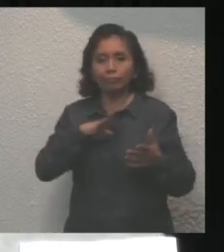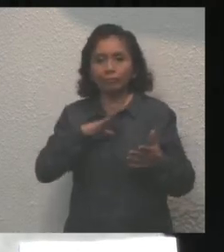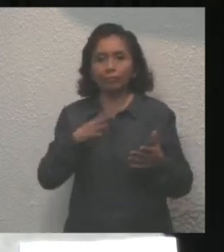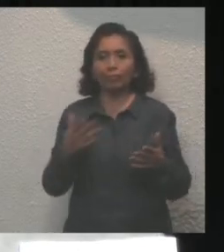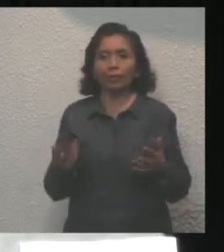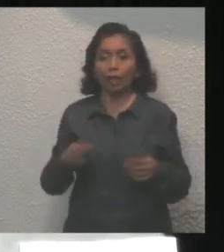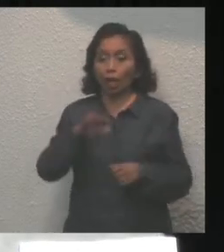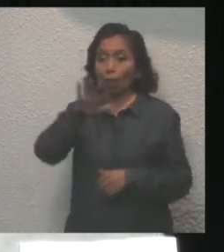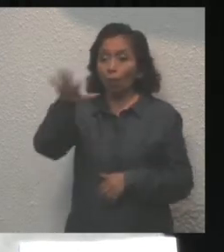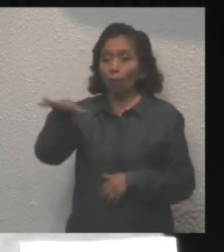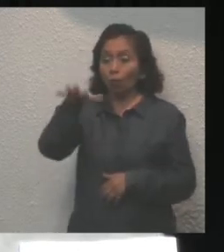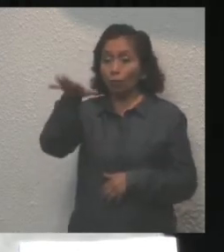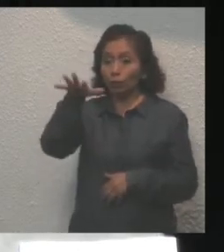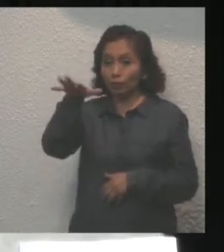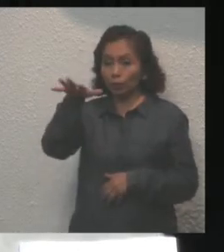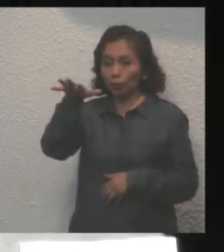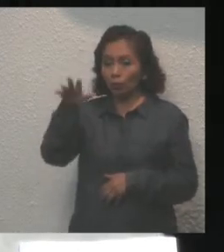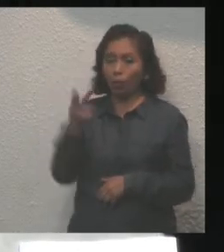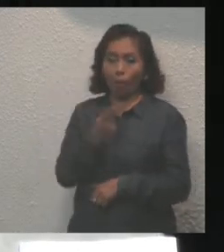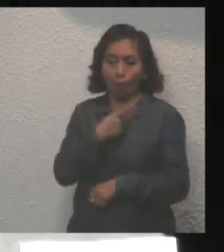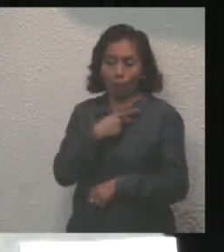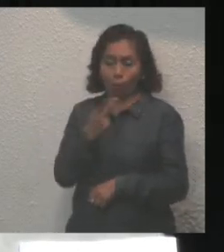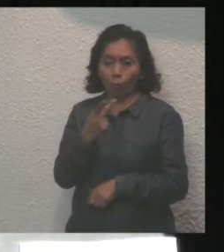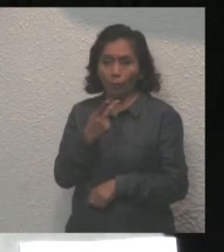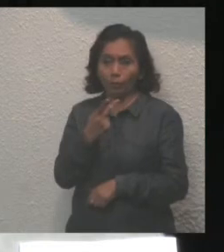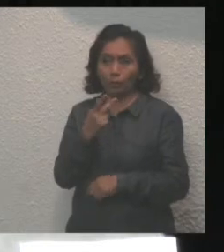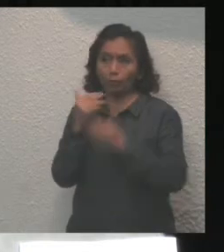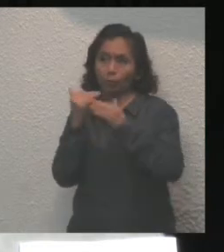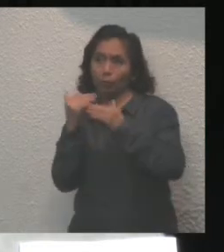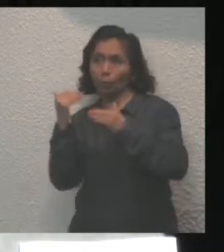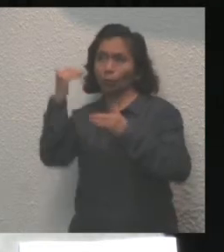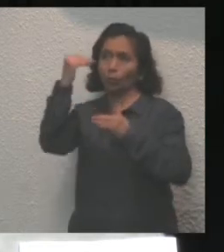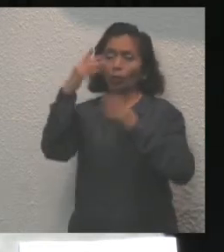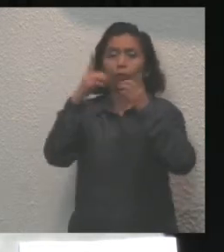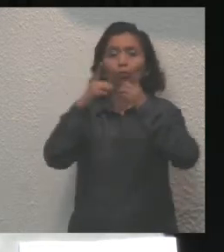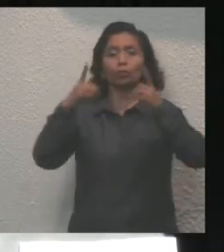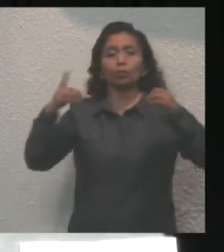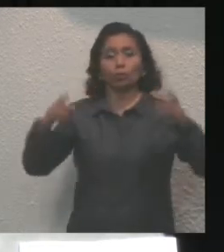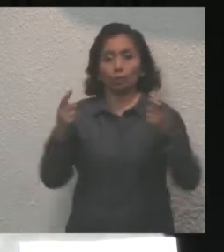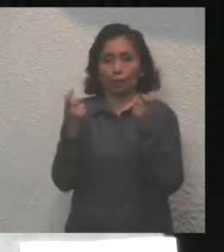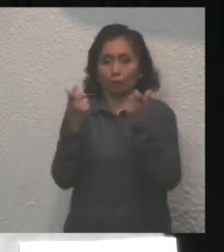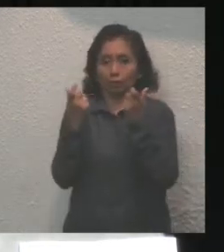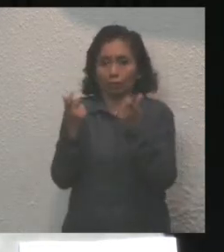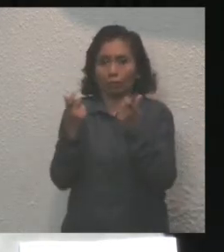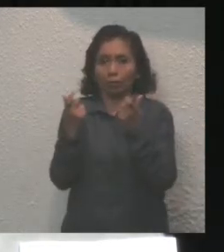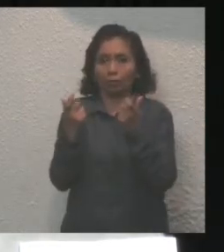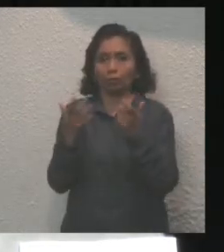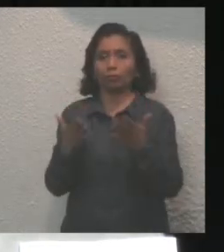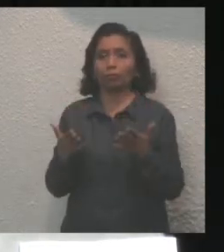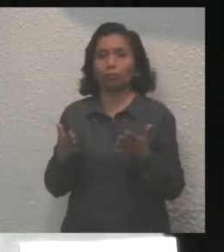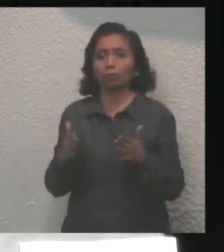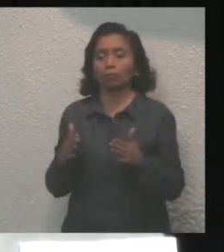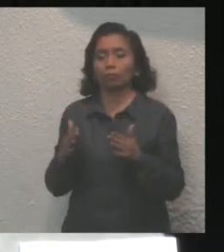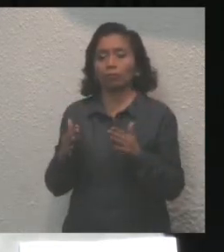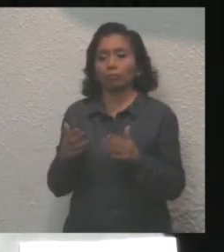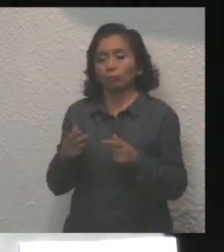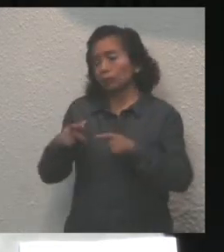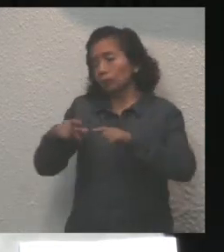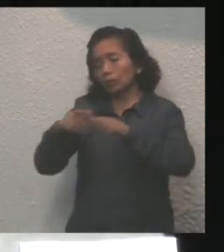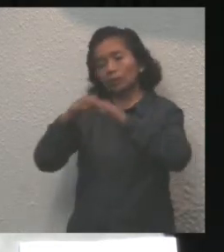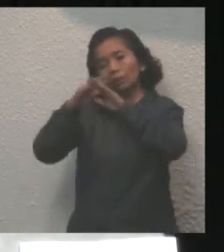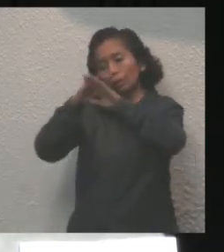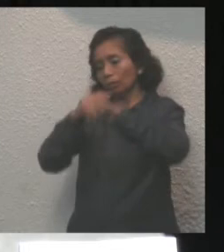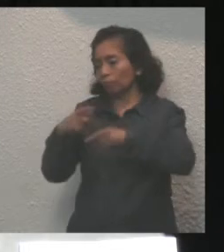nuestros municipios más pobres logren un mayor desarrollo económico de acuerdo con su vocación